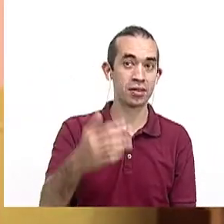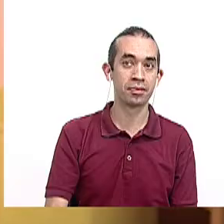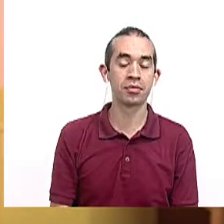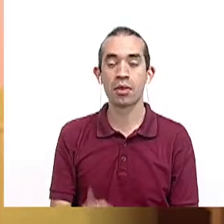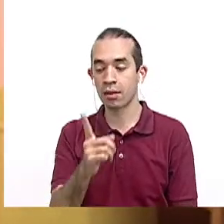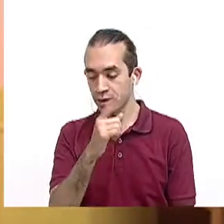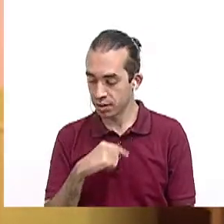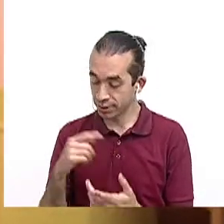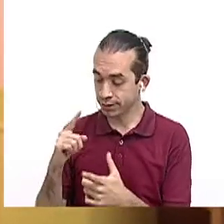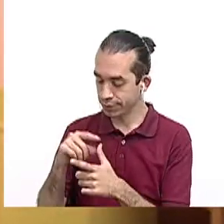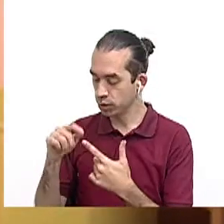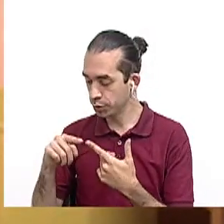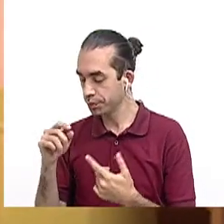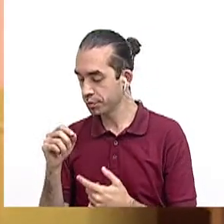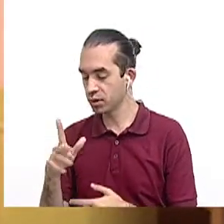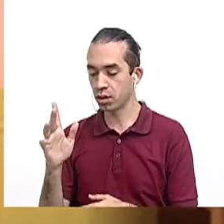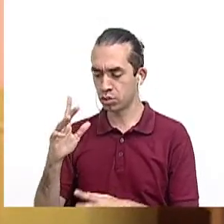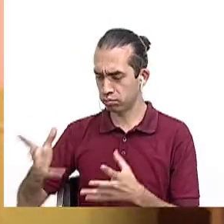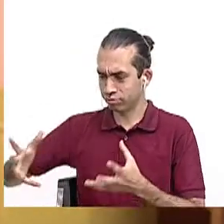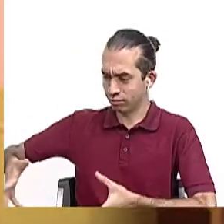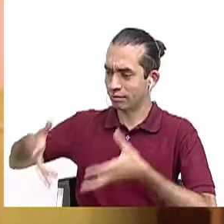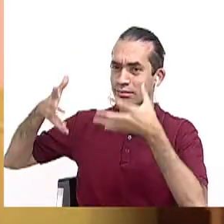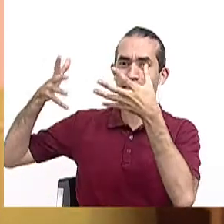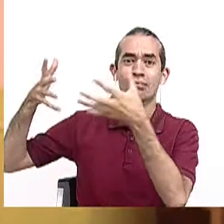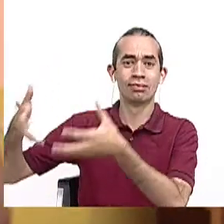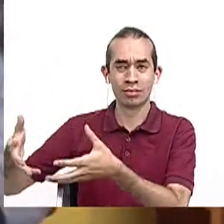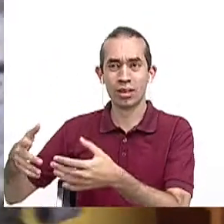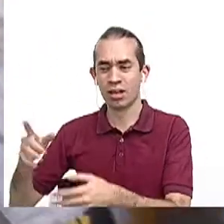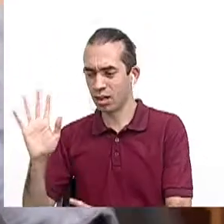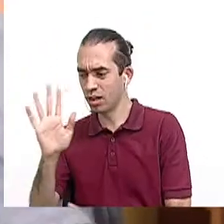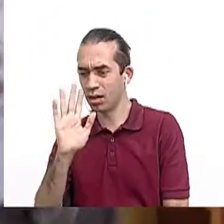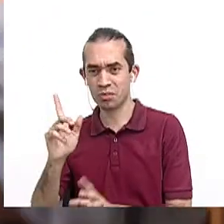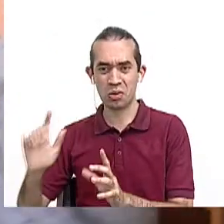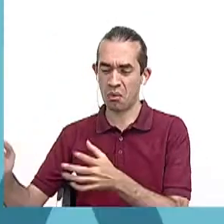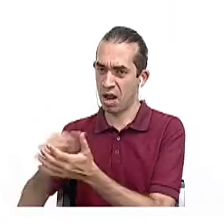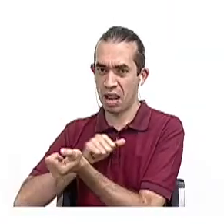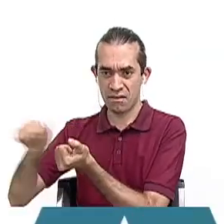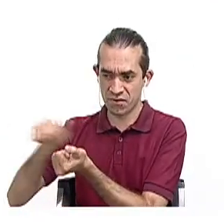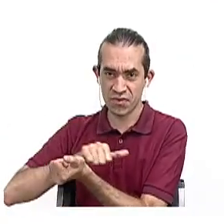Así, entonces, todo esto va a lavar, sí.